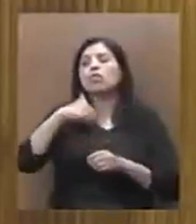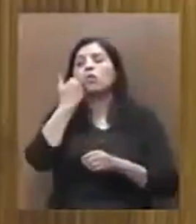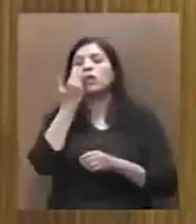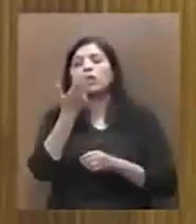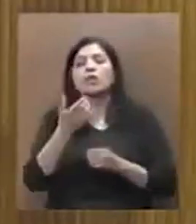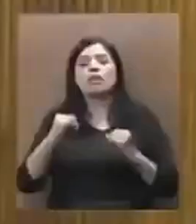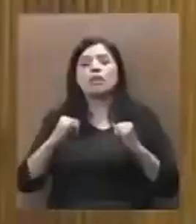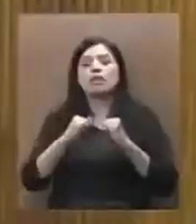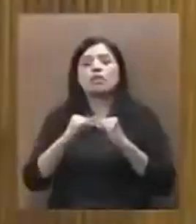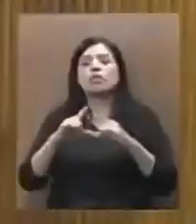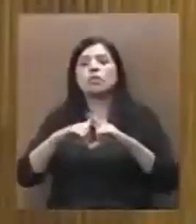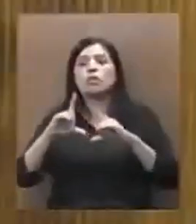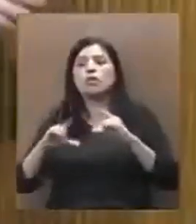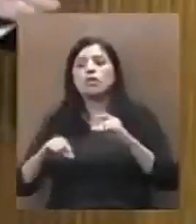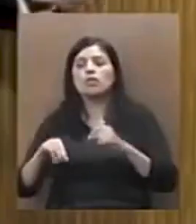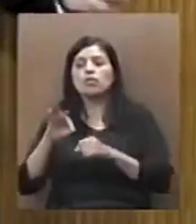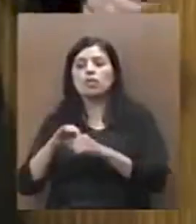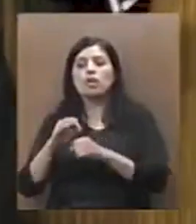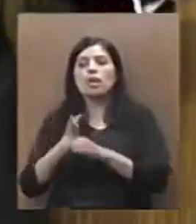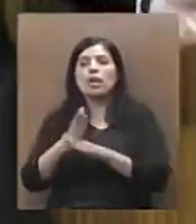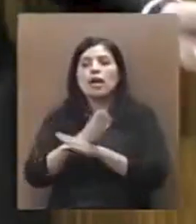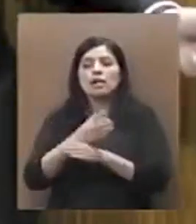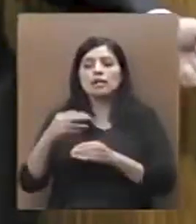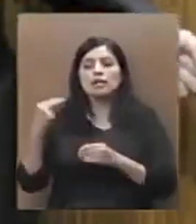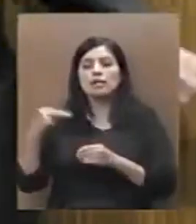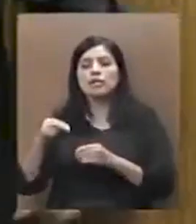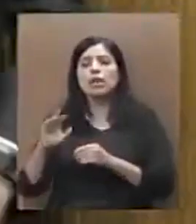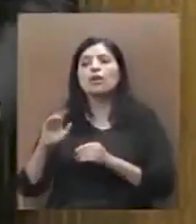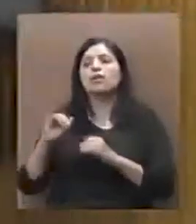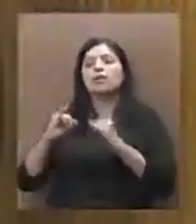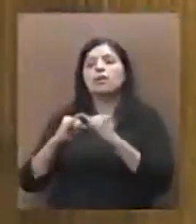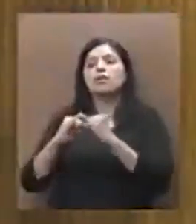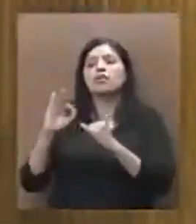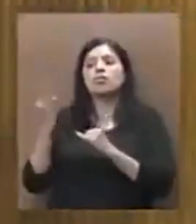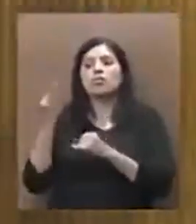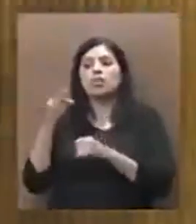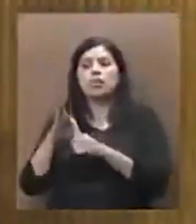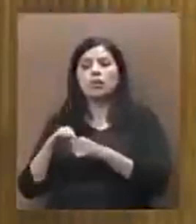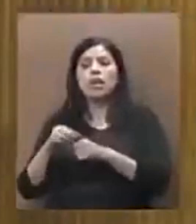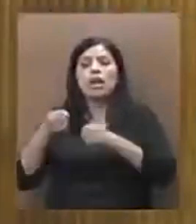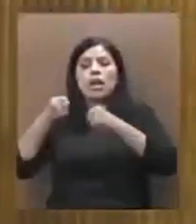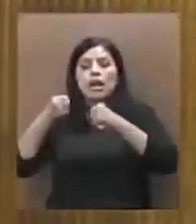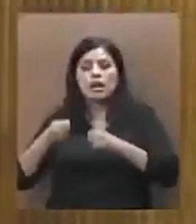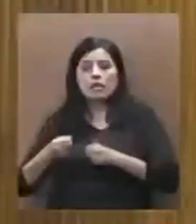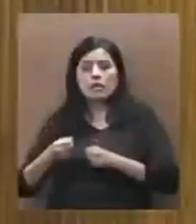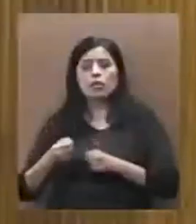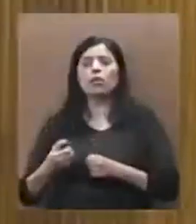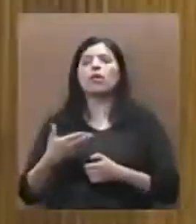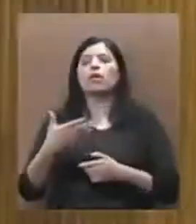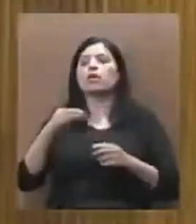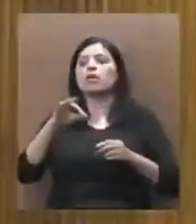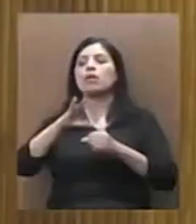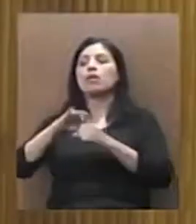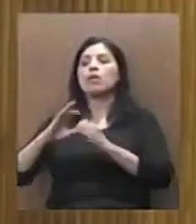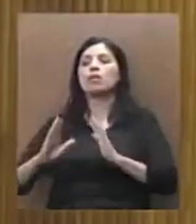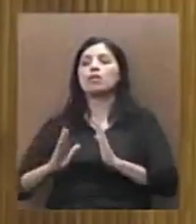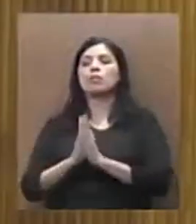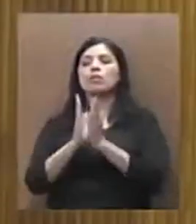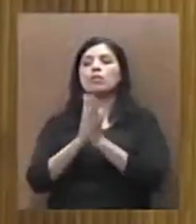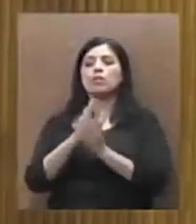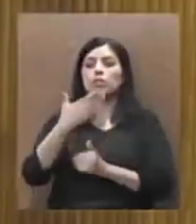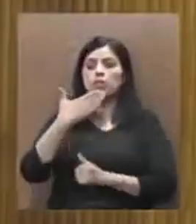buscaba es que el Instituto Nacional de elecciones antes llamado instituto federal electoral garantizar a que las contiendas fueran justas